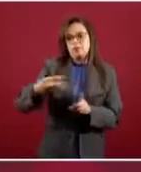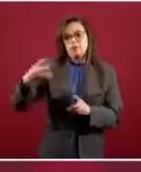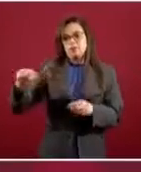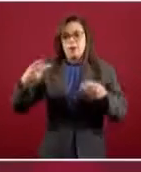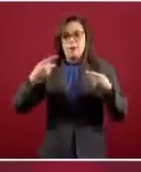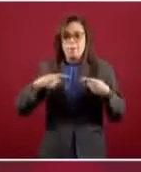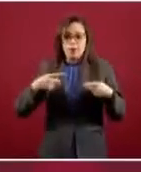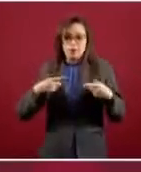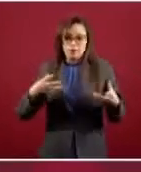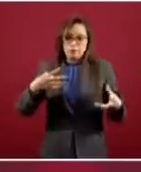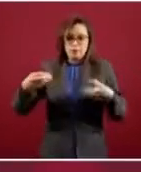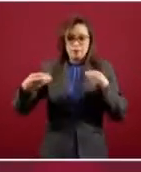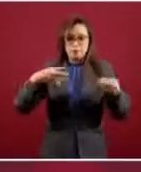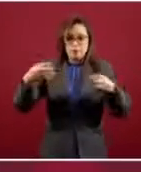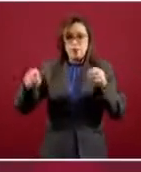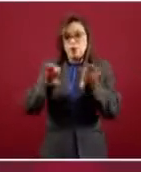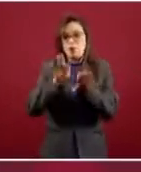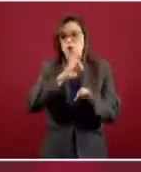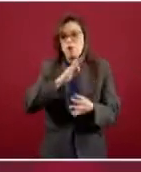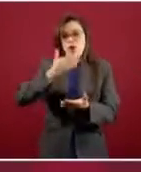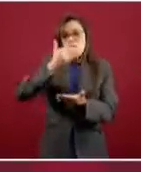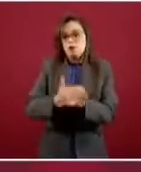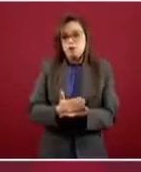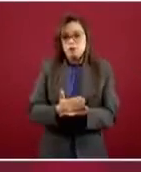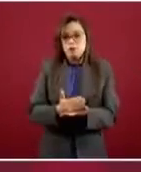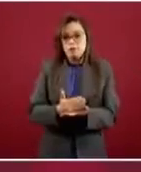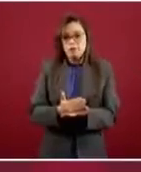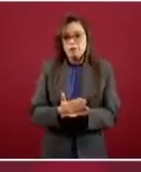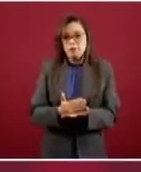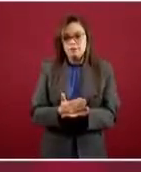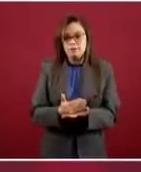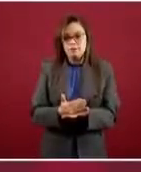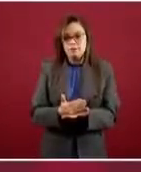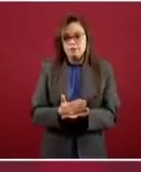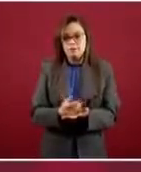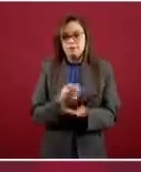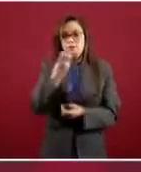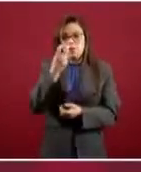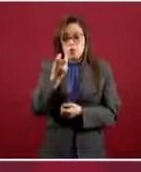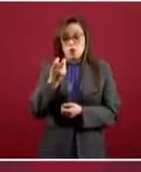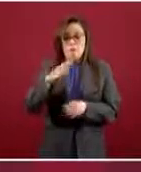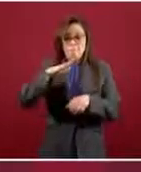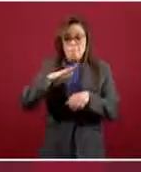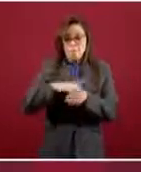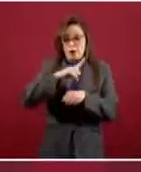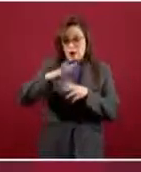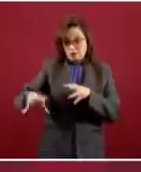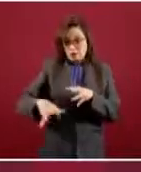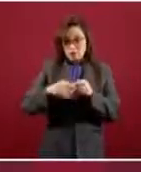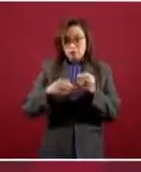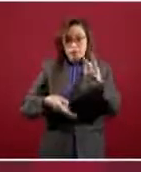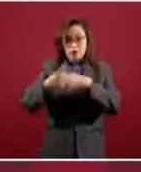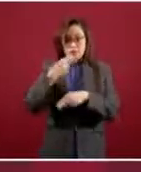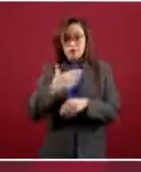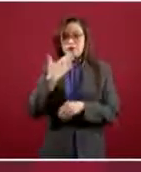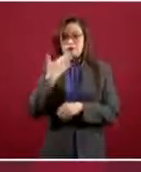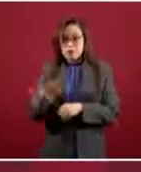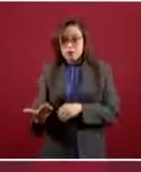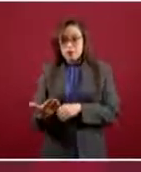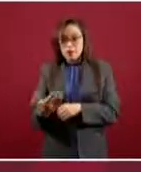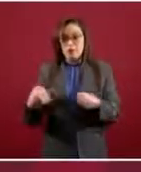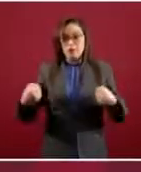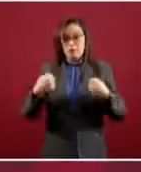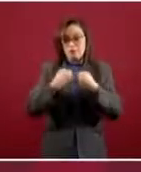la epidemia, de modo que no es ninguna adición, ningún beneficio cerrar las fronteras. Y en cambio